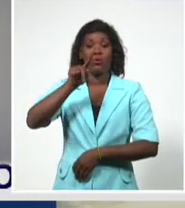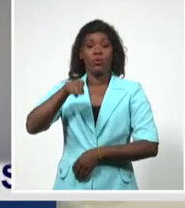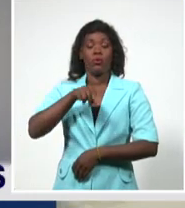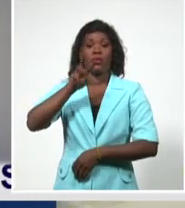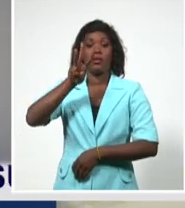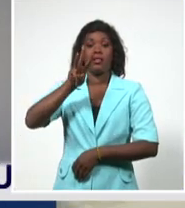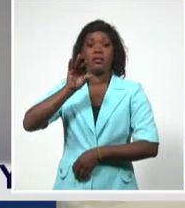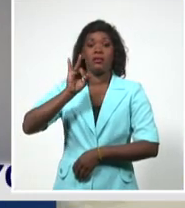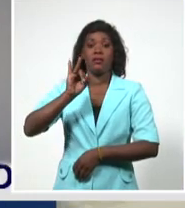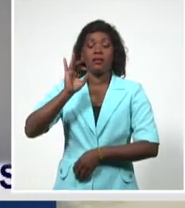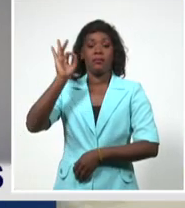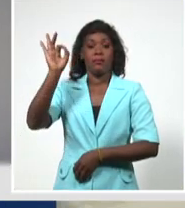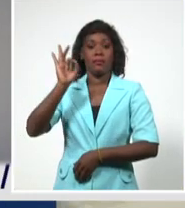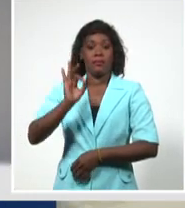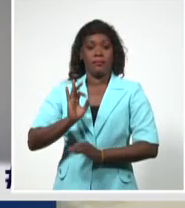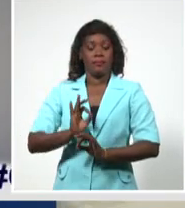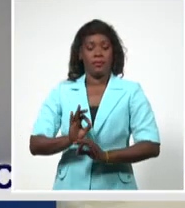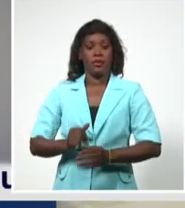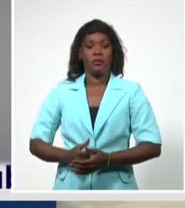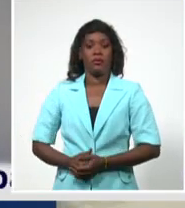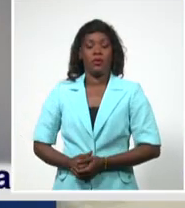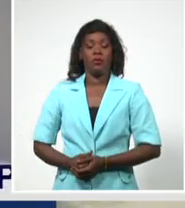2,37%, contra un